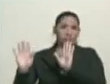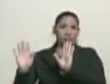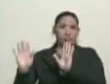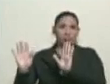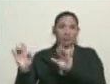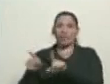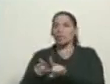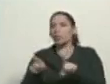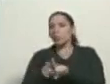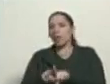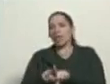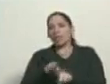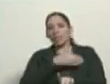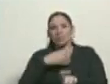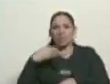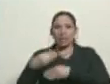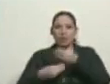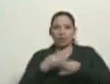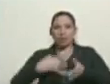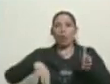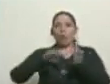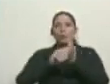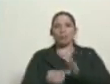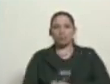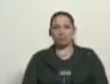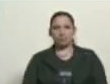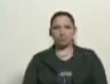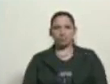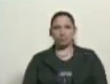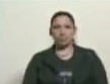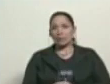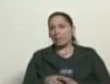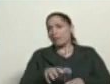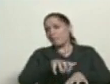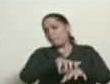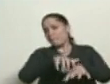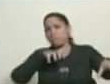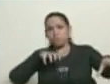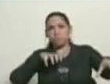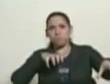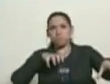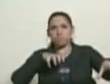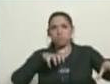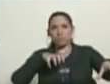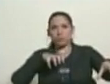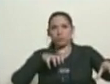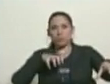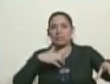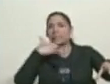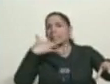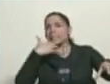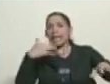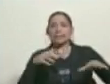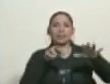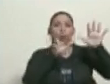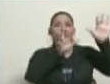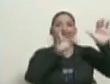igual intentaron esta vez. La gran mayoría, repito, casi el